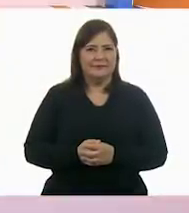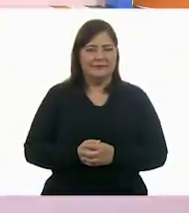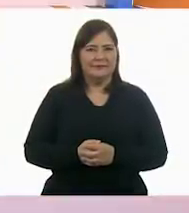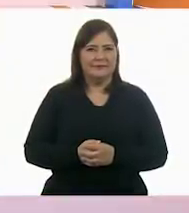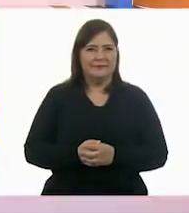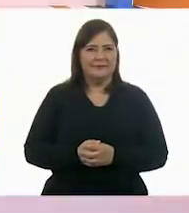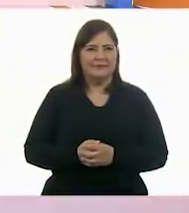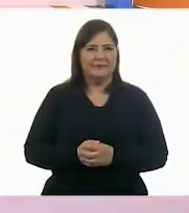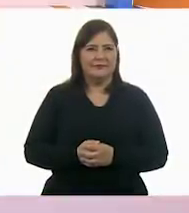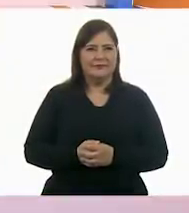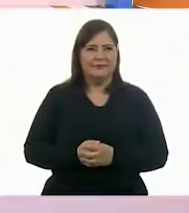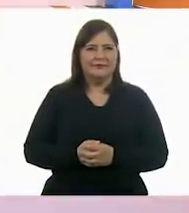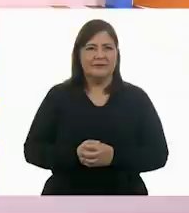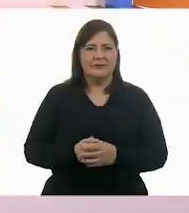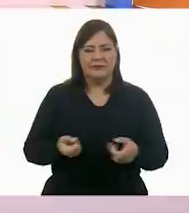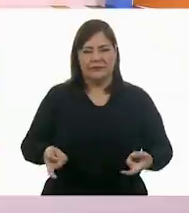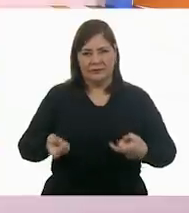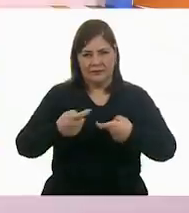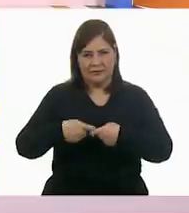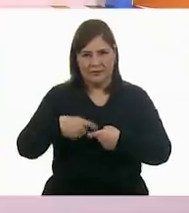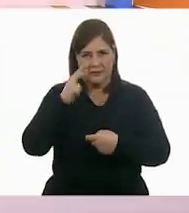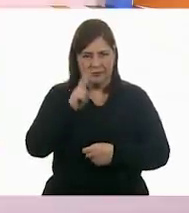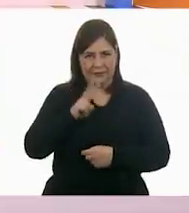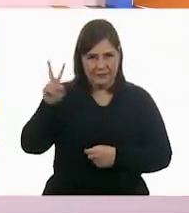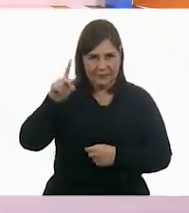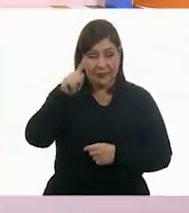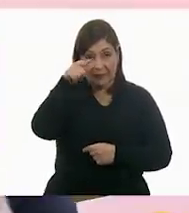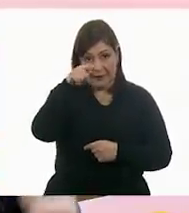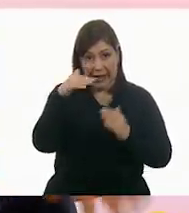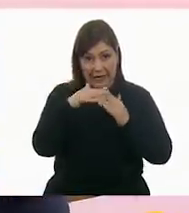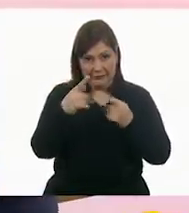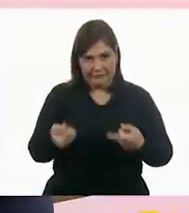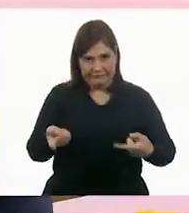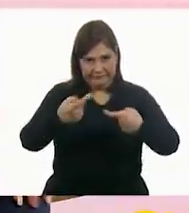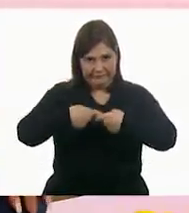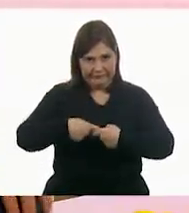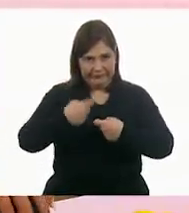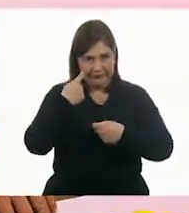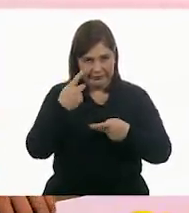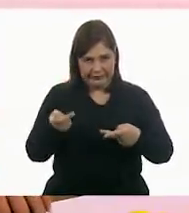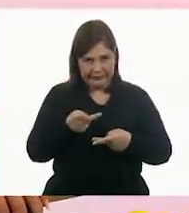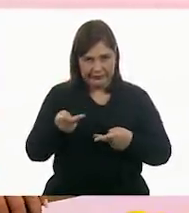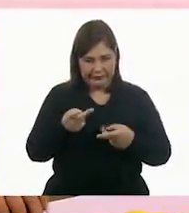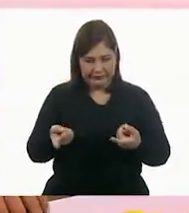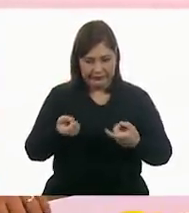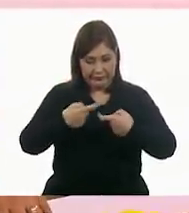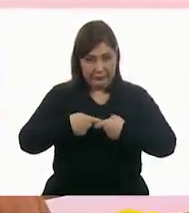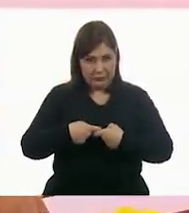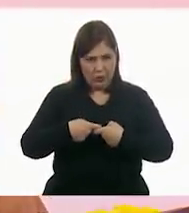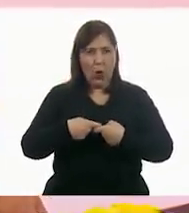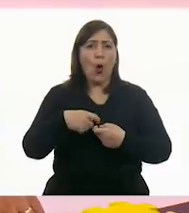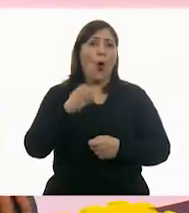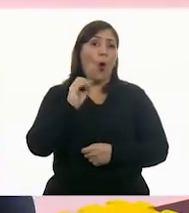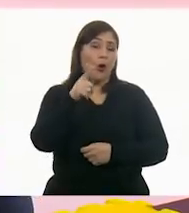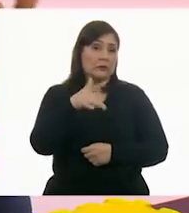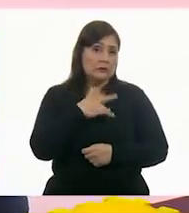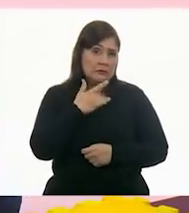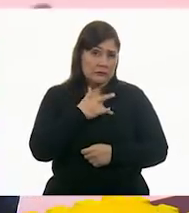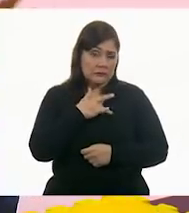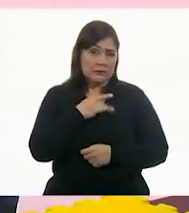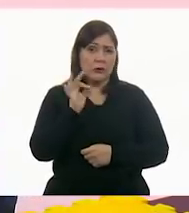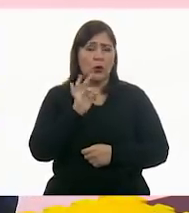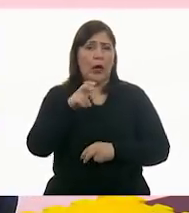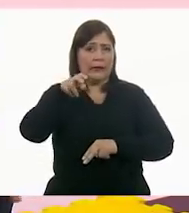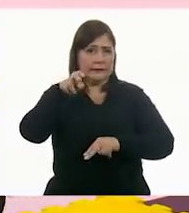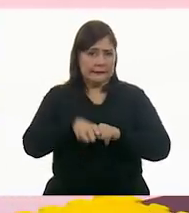Ay, ahí está. Acá. Muy bien, ya sabes, ahí en casita, uh-huh, nuestras piernas flexionadas. O si quieres sentarte en una